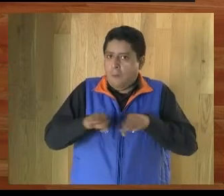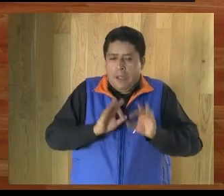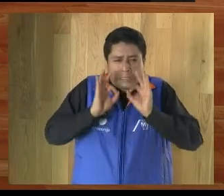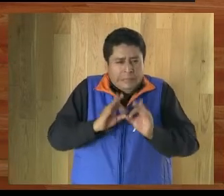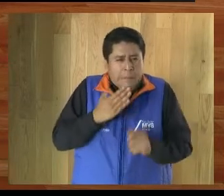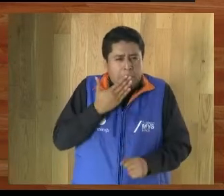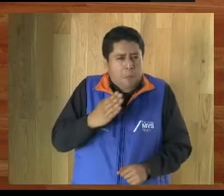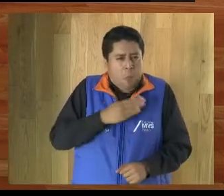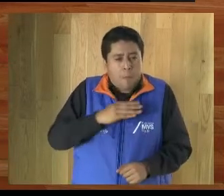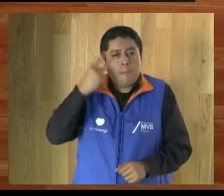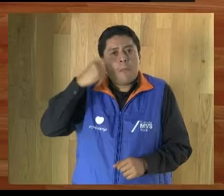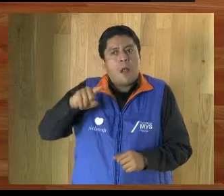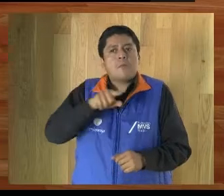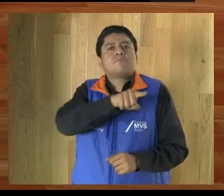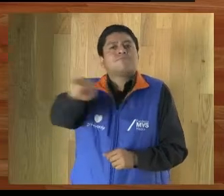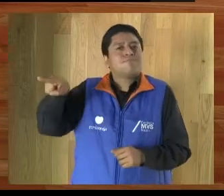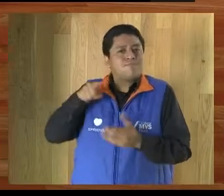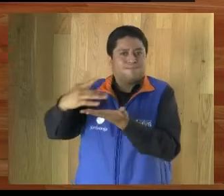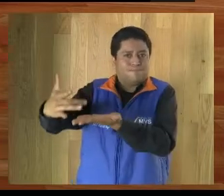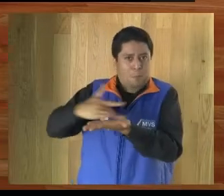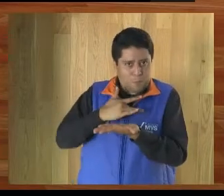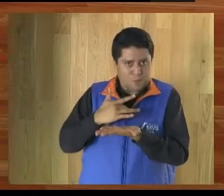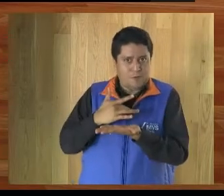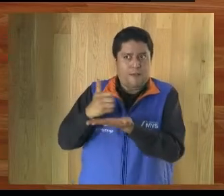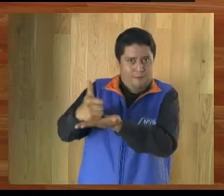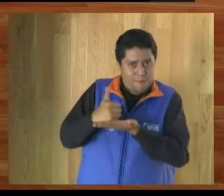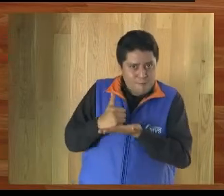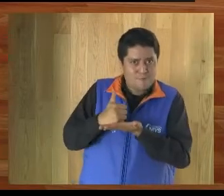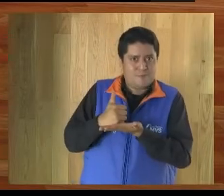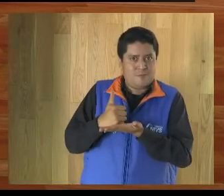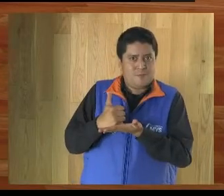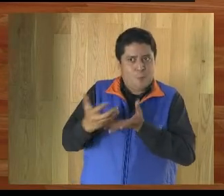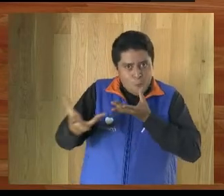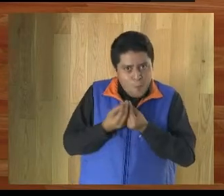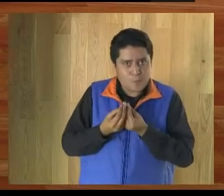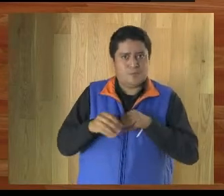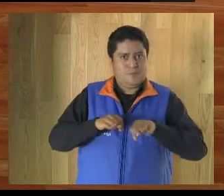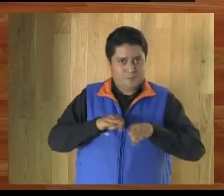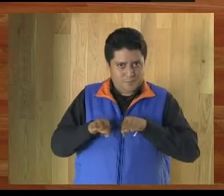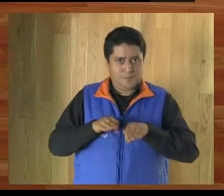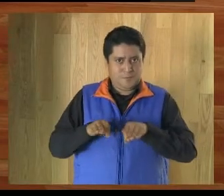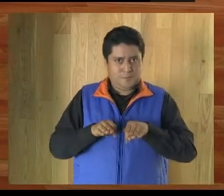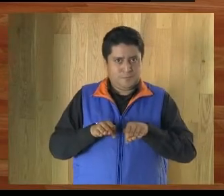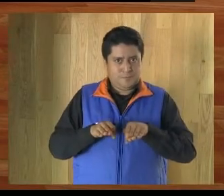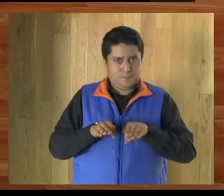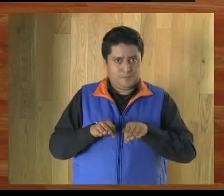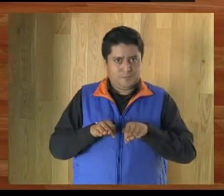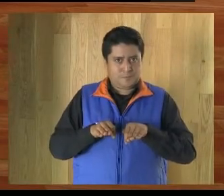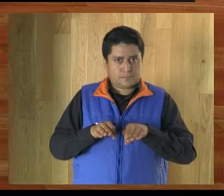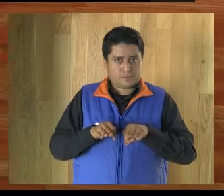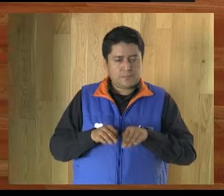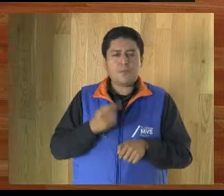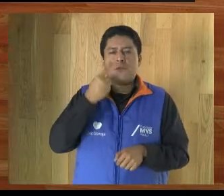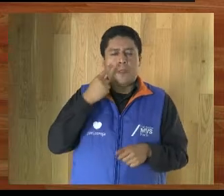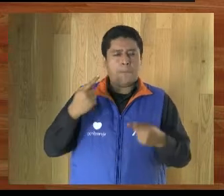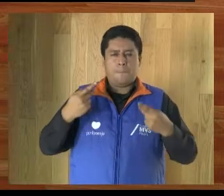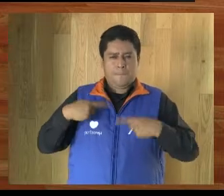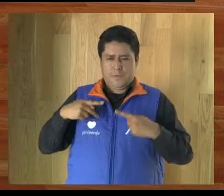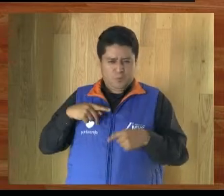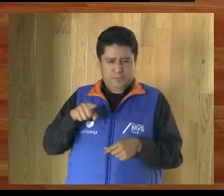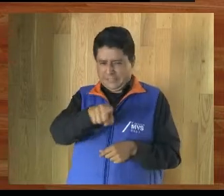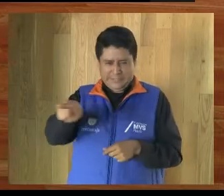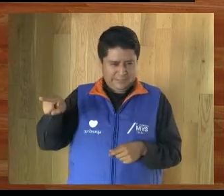comportamiento. Y tenemos también que 7 de cada 10 consumidores asocian a sus marcas